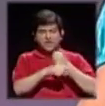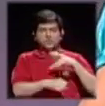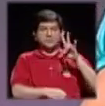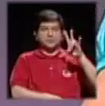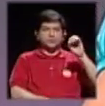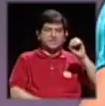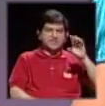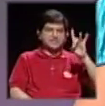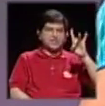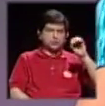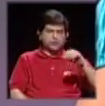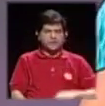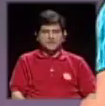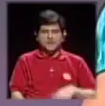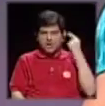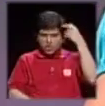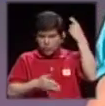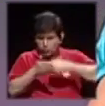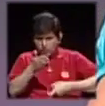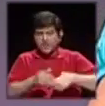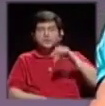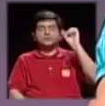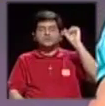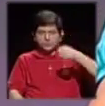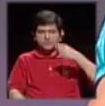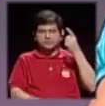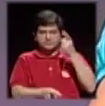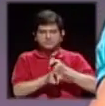70 y 80. Con las dictaduras. Con las dictaduras.